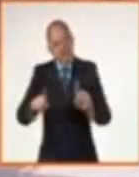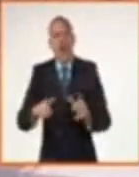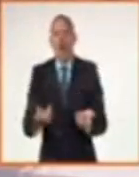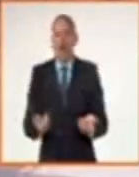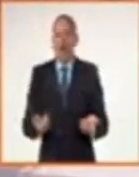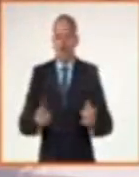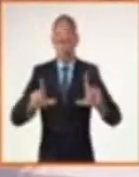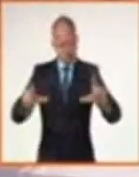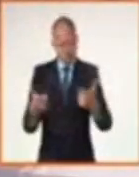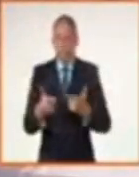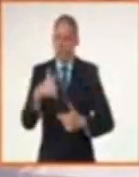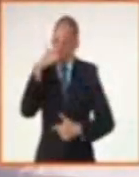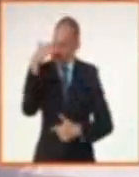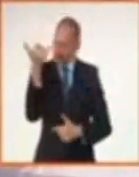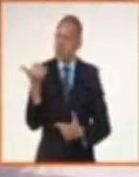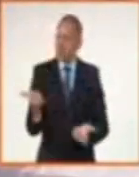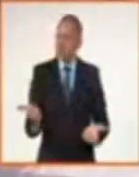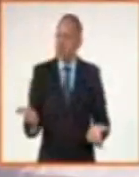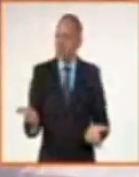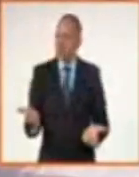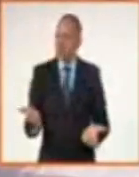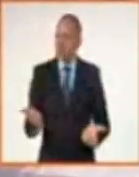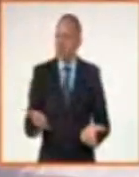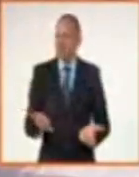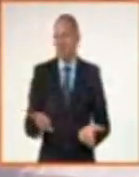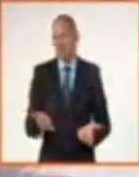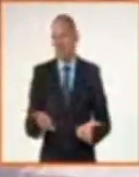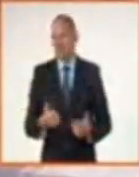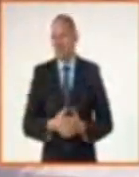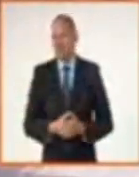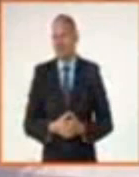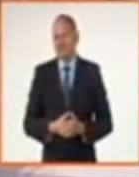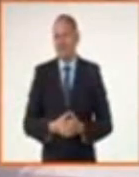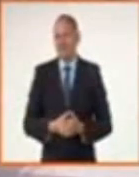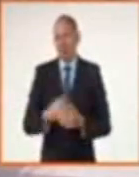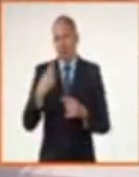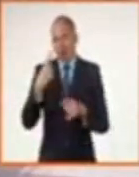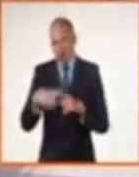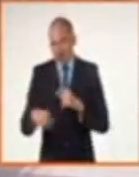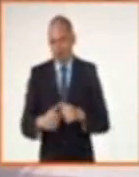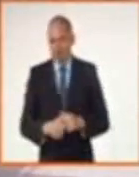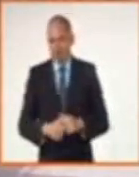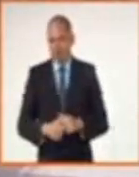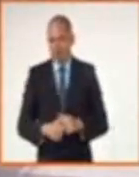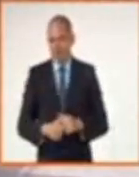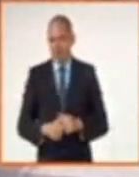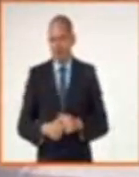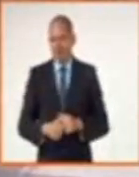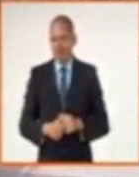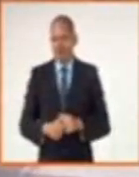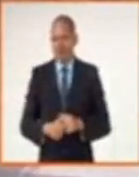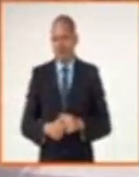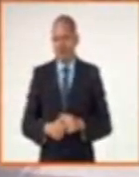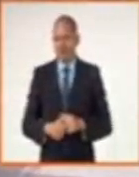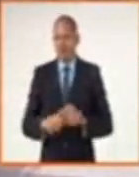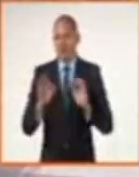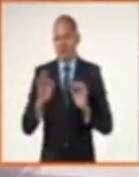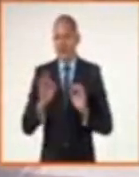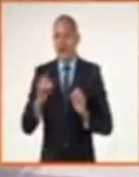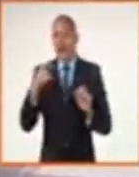votación de este domingo, sino también el hecho, creo que concreto, menos visible, para